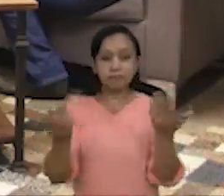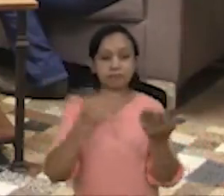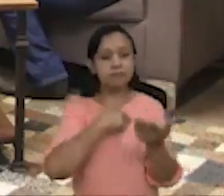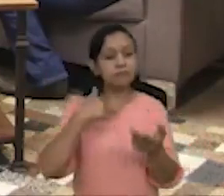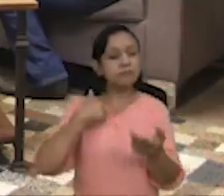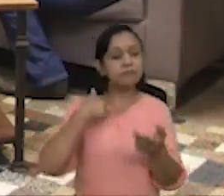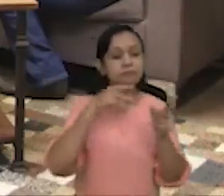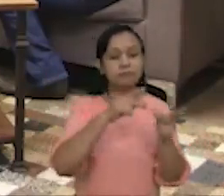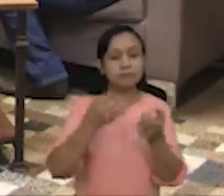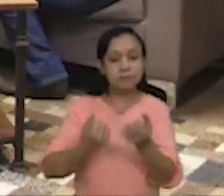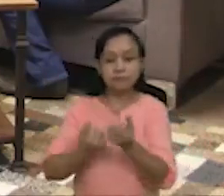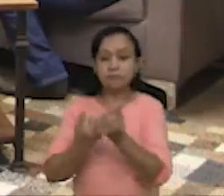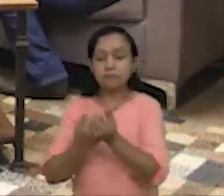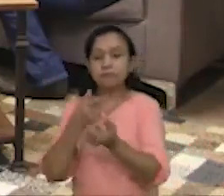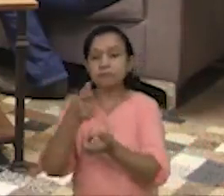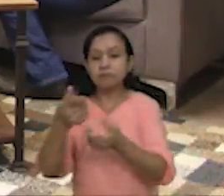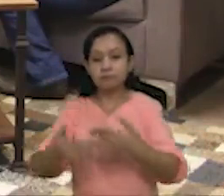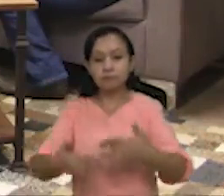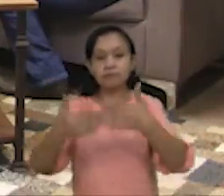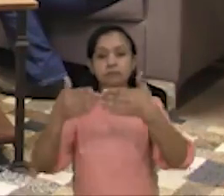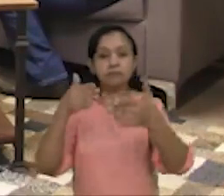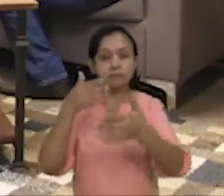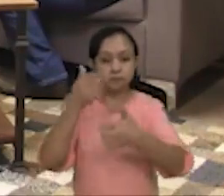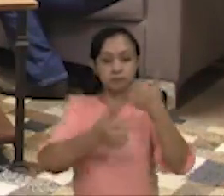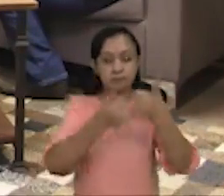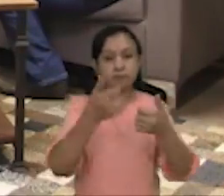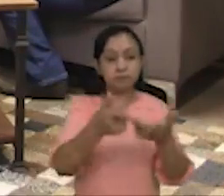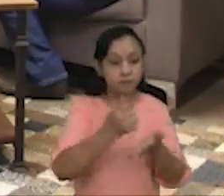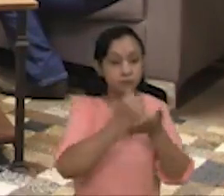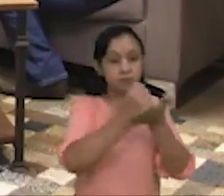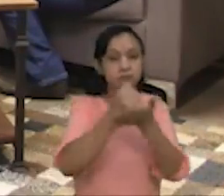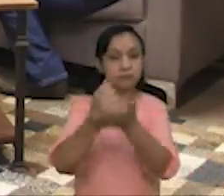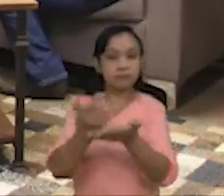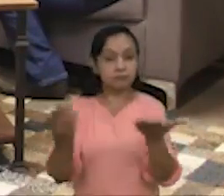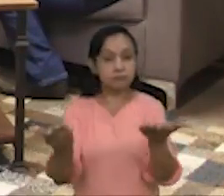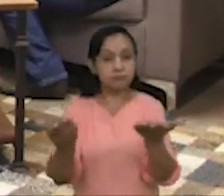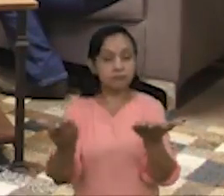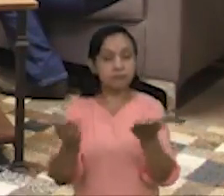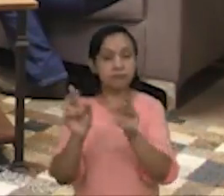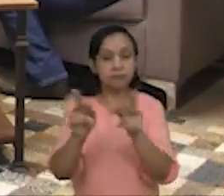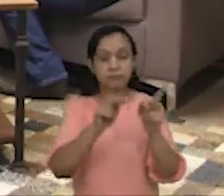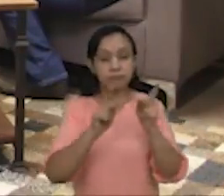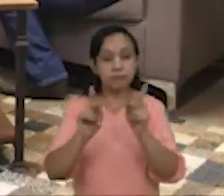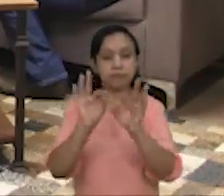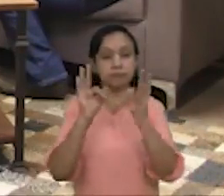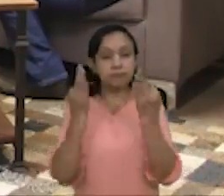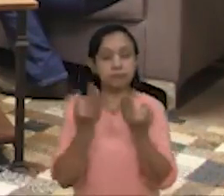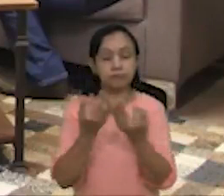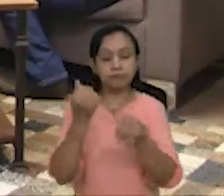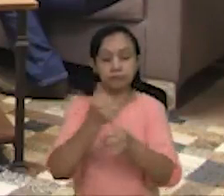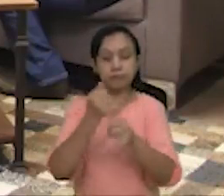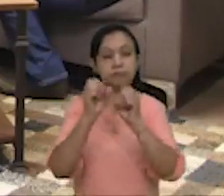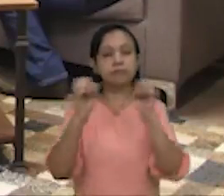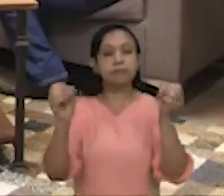gente que financiaron los tranques, por ejemplo, para resolverle los problemas a la población, a las familias que quedaron desempleadas?